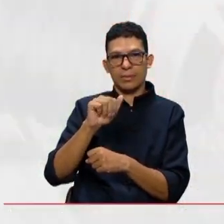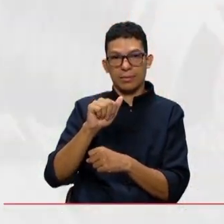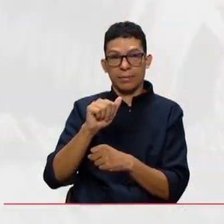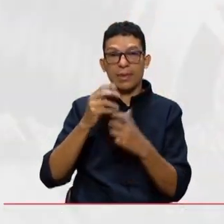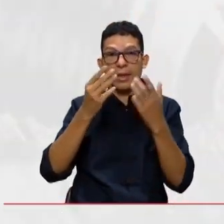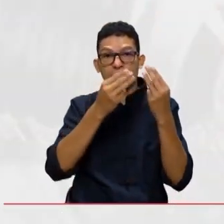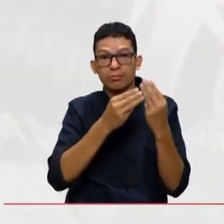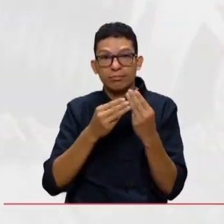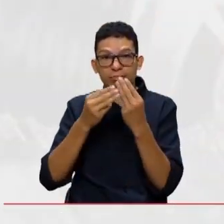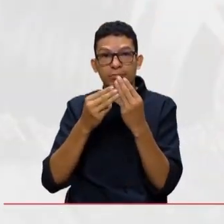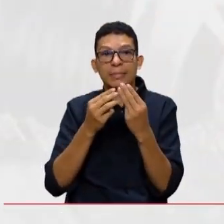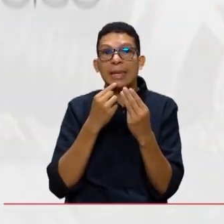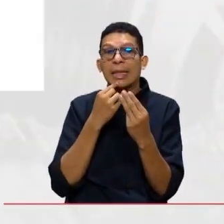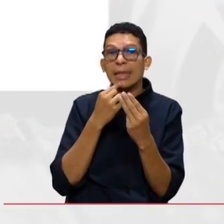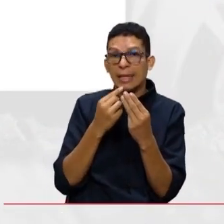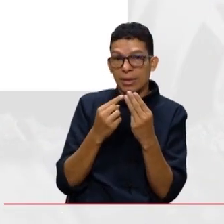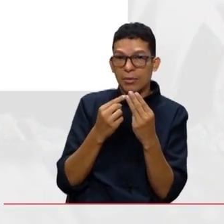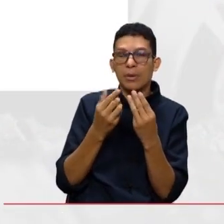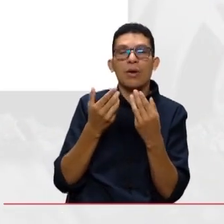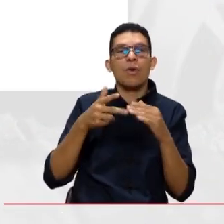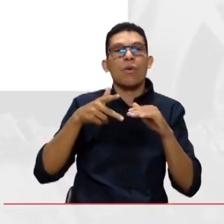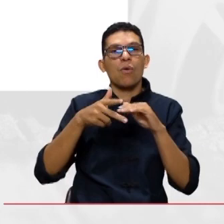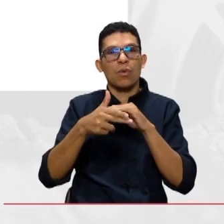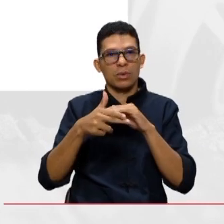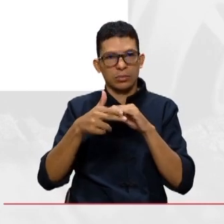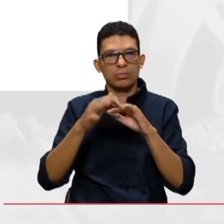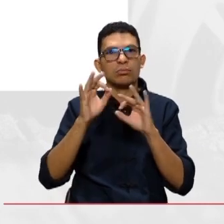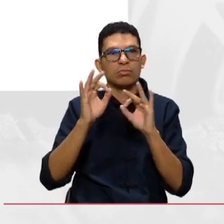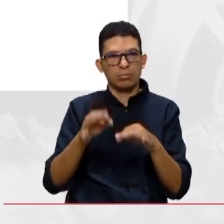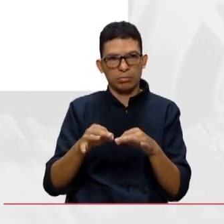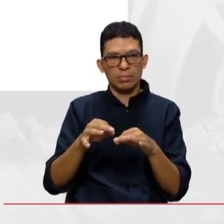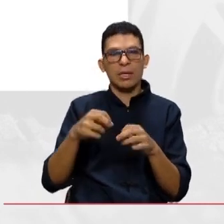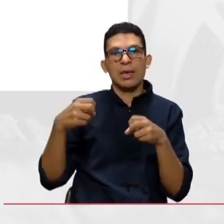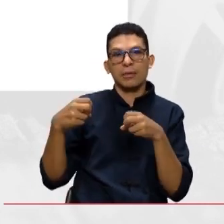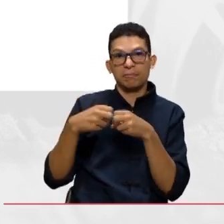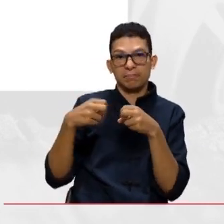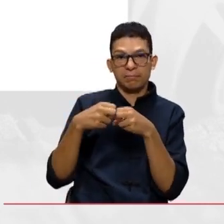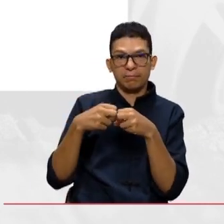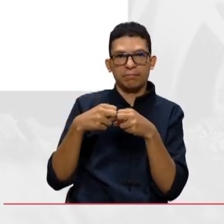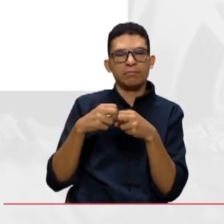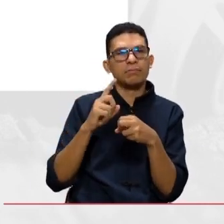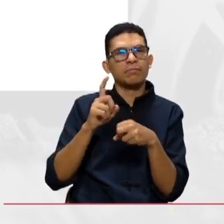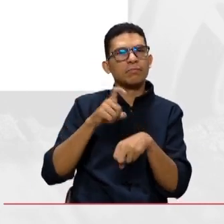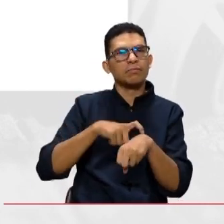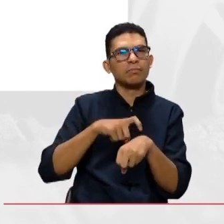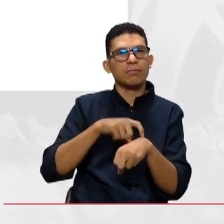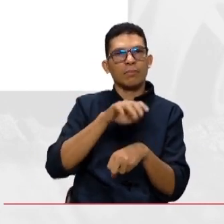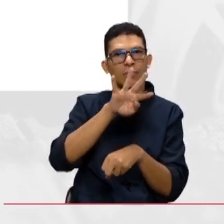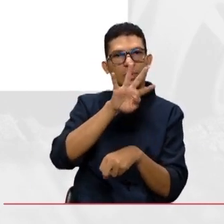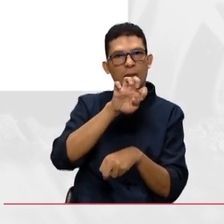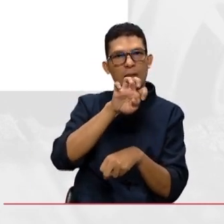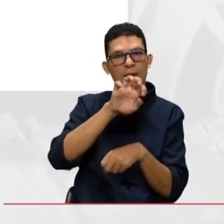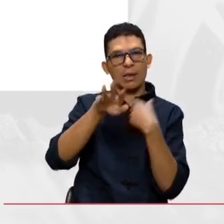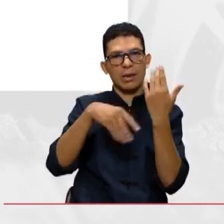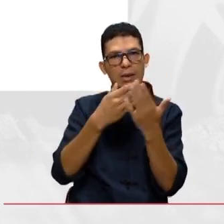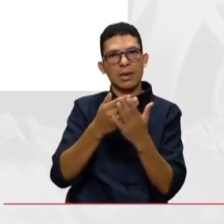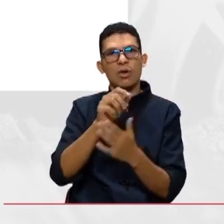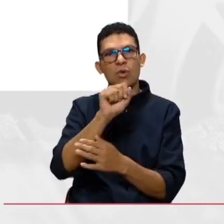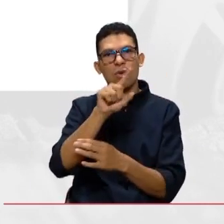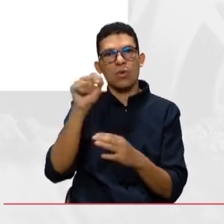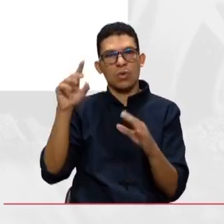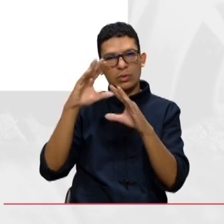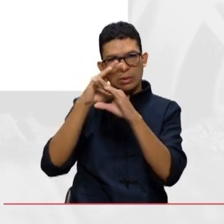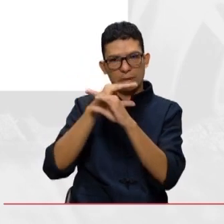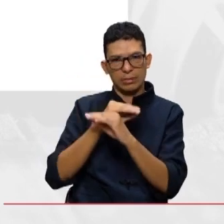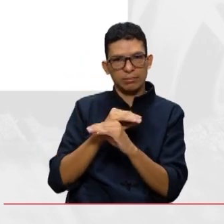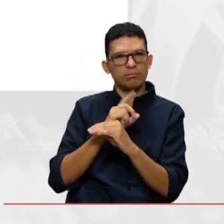de Cali anunciaron que hoy habrá suspensión del suministro de la energía entre las 9 de la mañana y las 11 de la